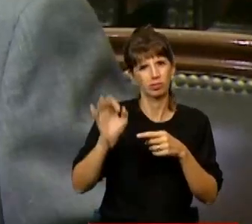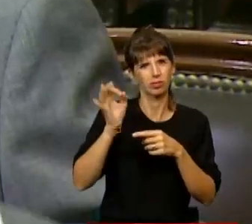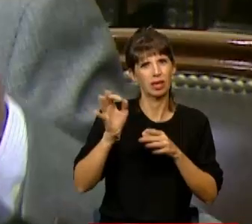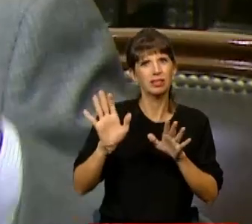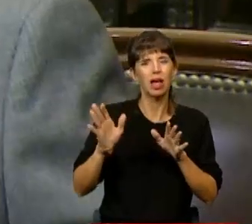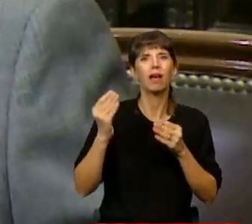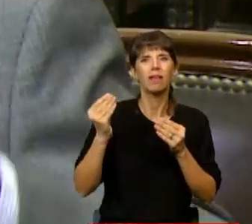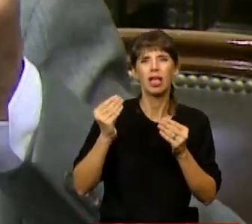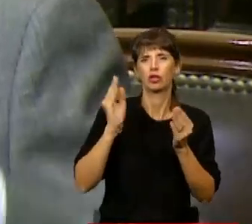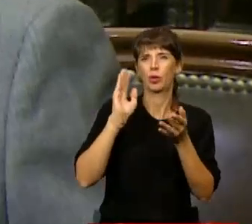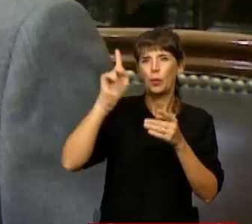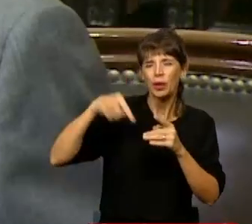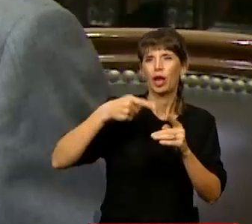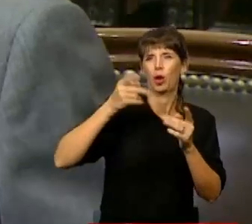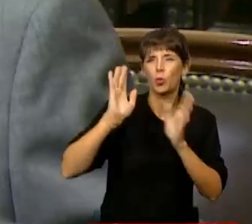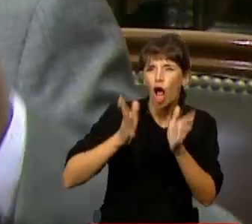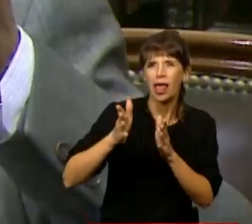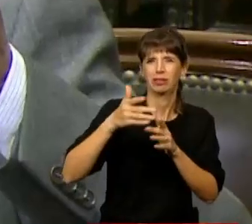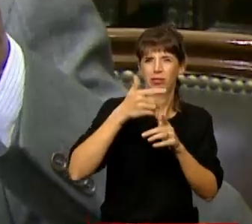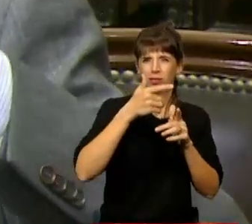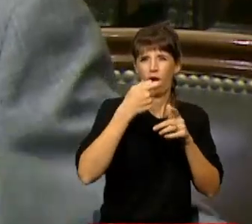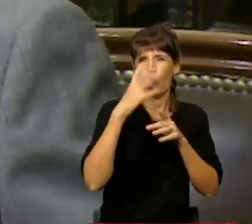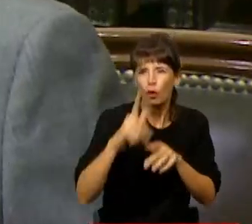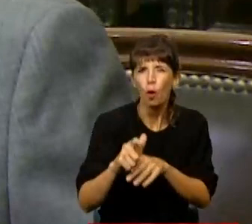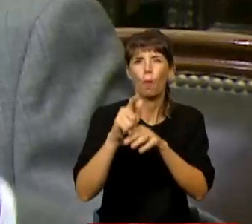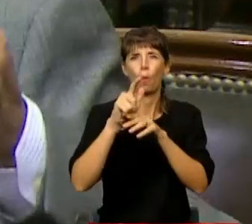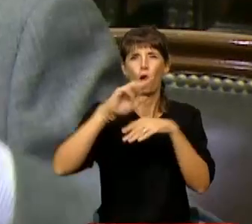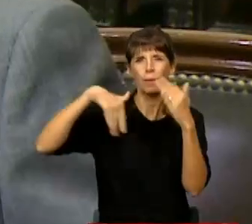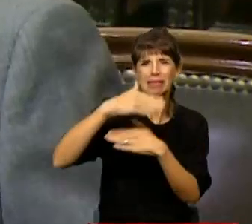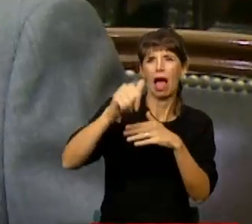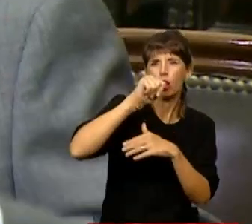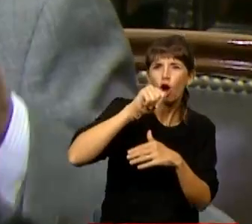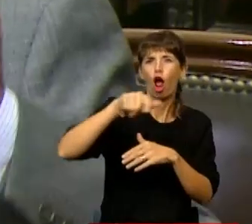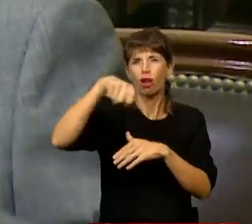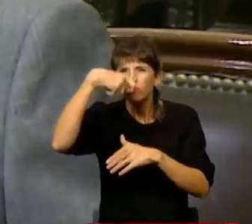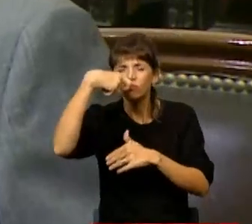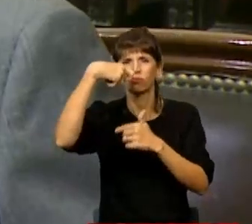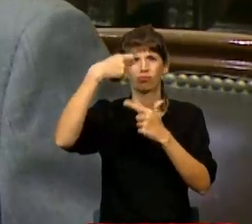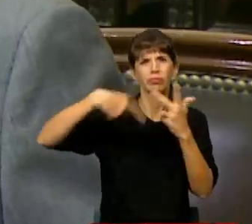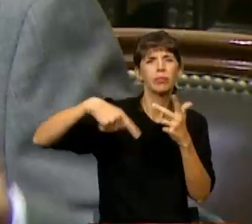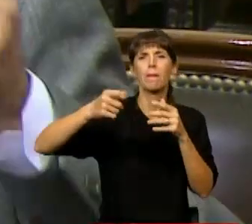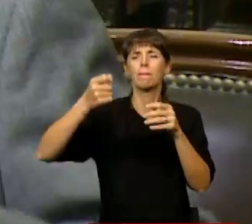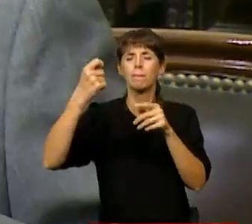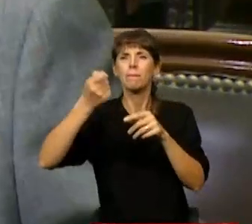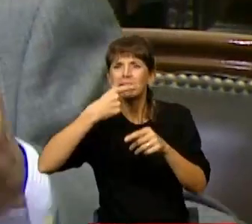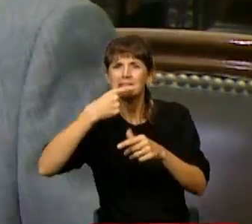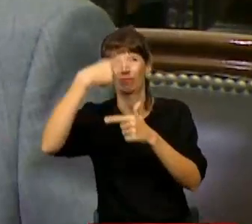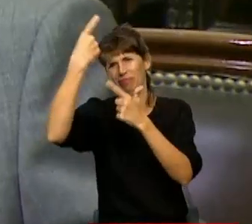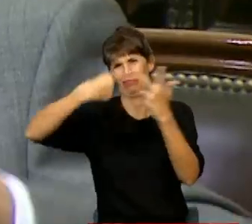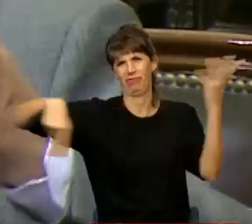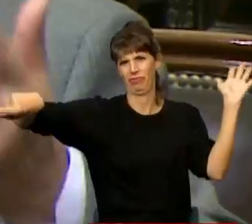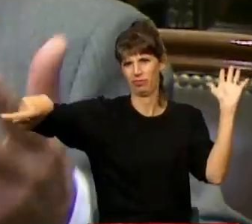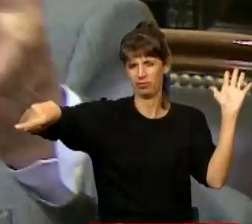la violencia, el delito y la muerte, porque se mezcla con el alcohol, con la cocaína y con las drogas sintéticas. Entre ellas